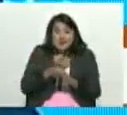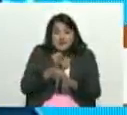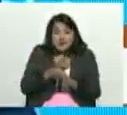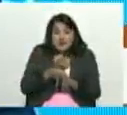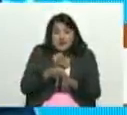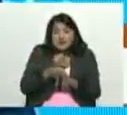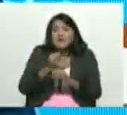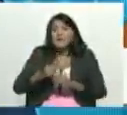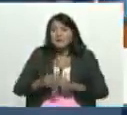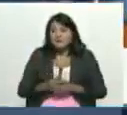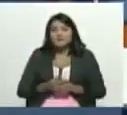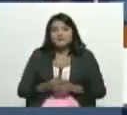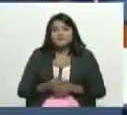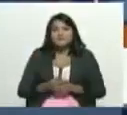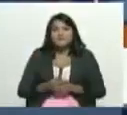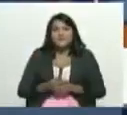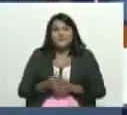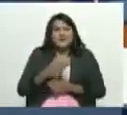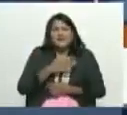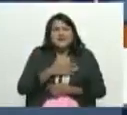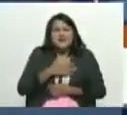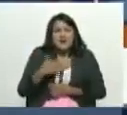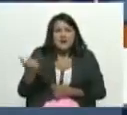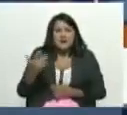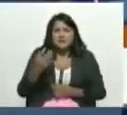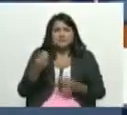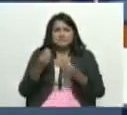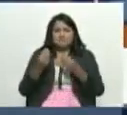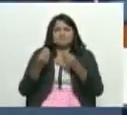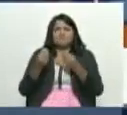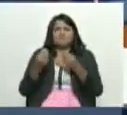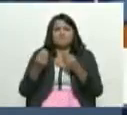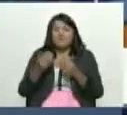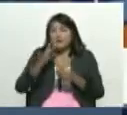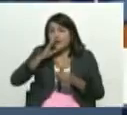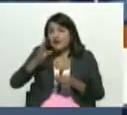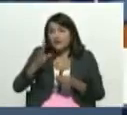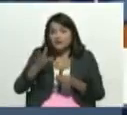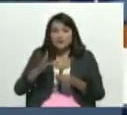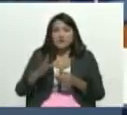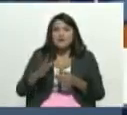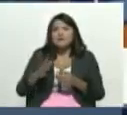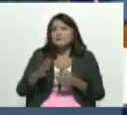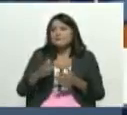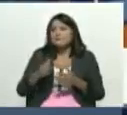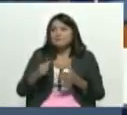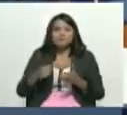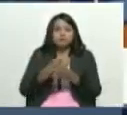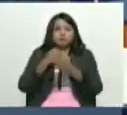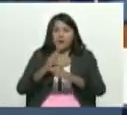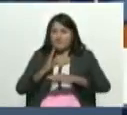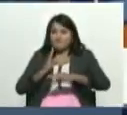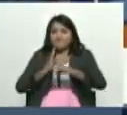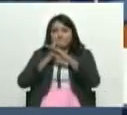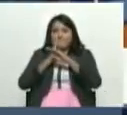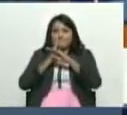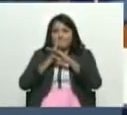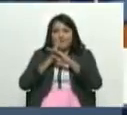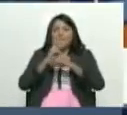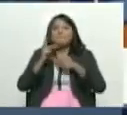contemporánea lo que quiere es restarle a la posibilidad de transformar el mundo sus fuerzas simbólica